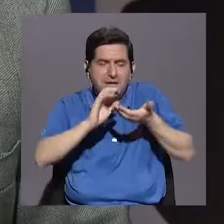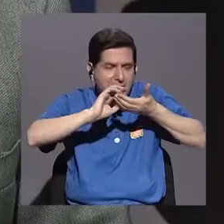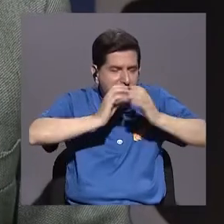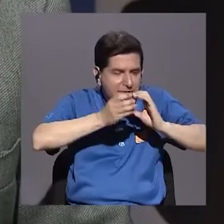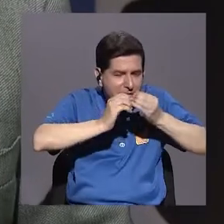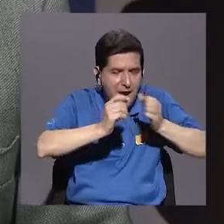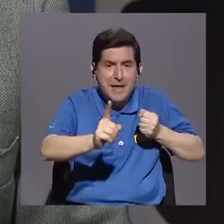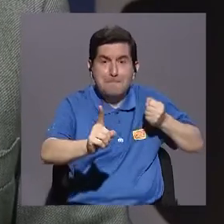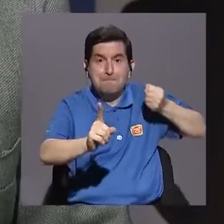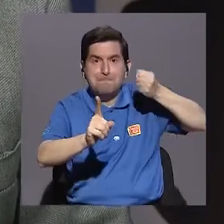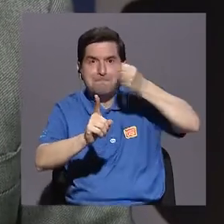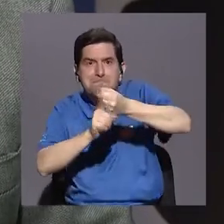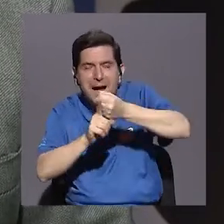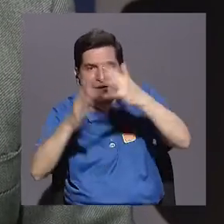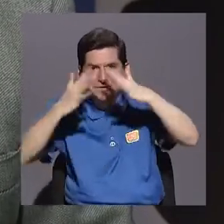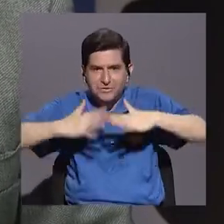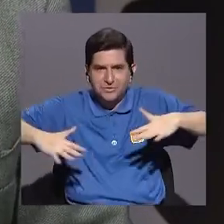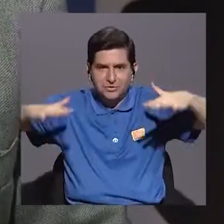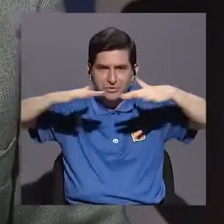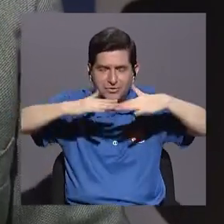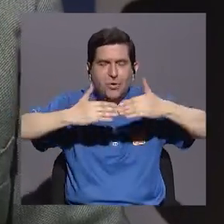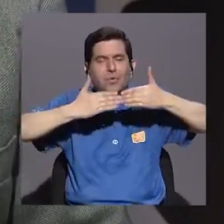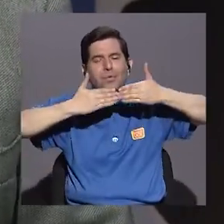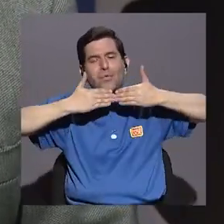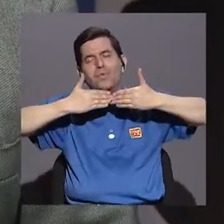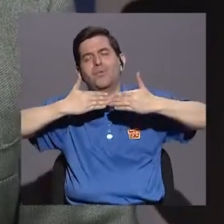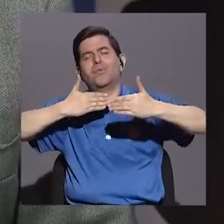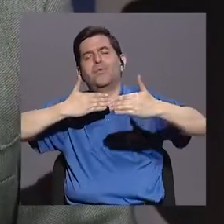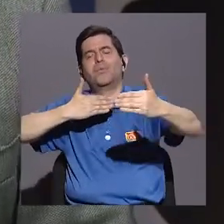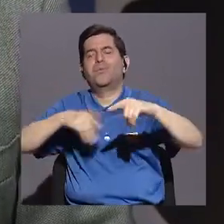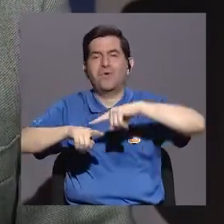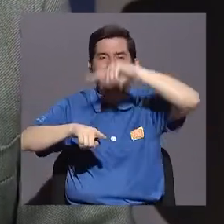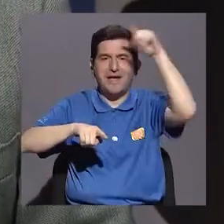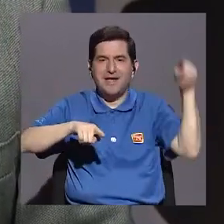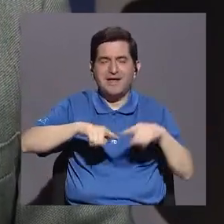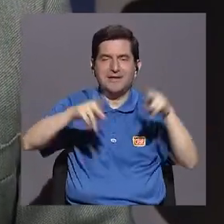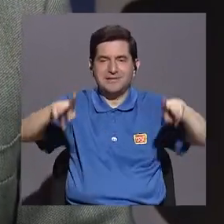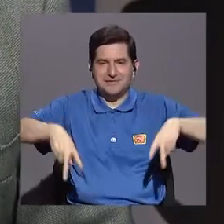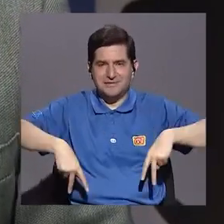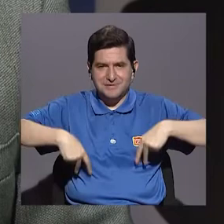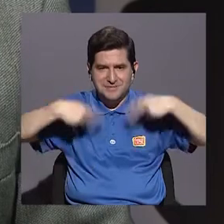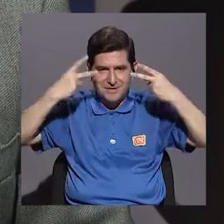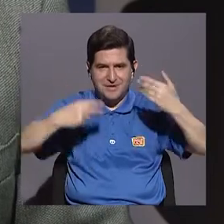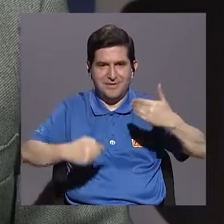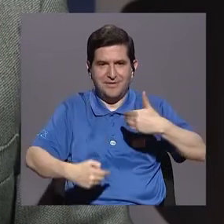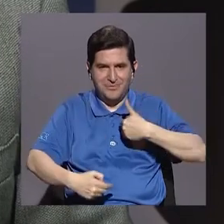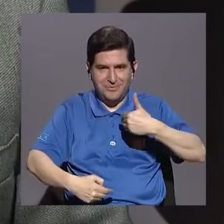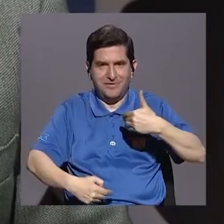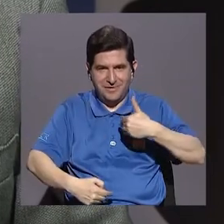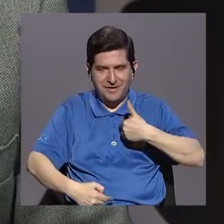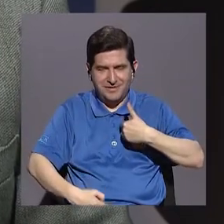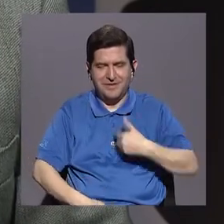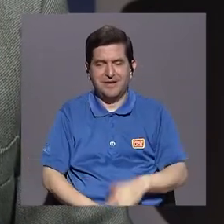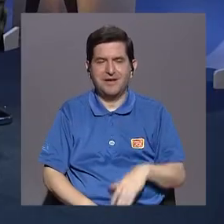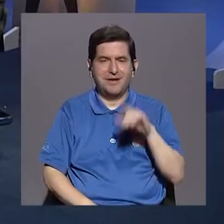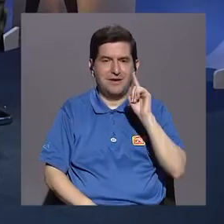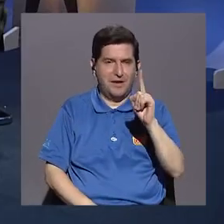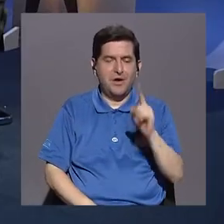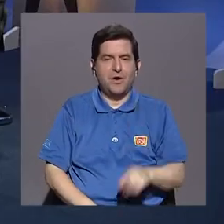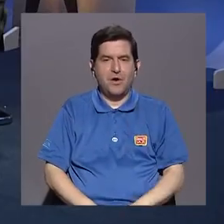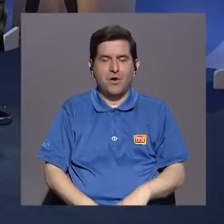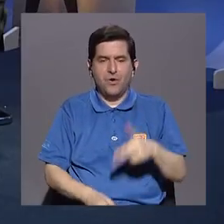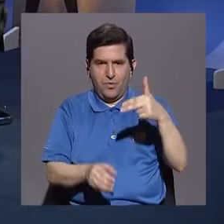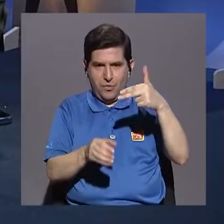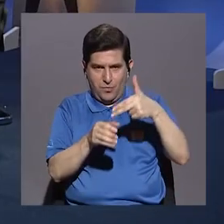impacto ambiental a lo largo de todo el ciclo de vida de yo diría que en este